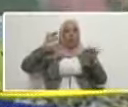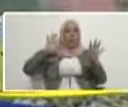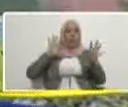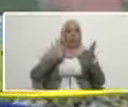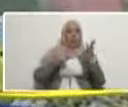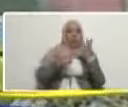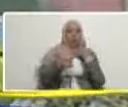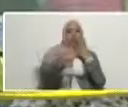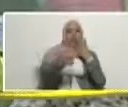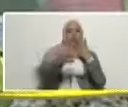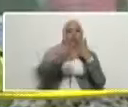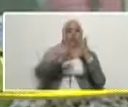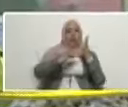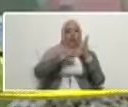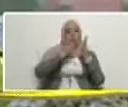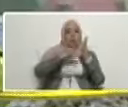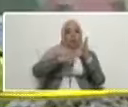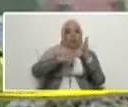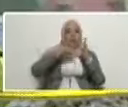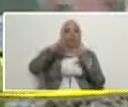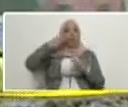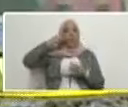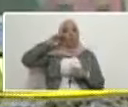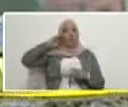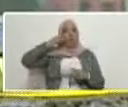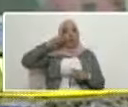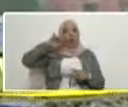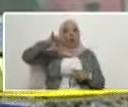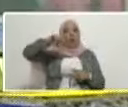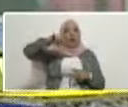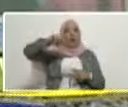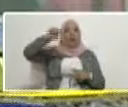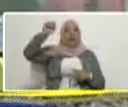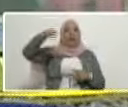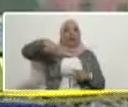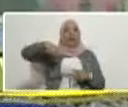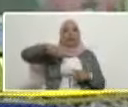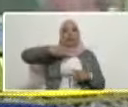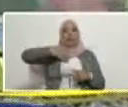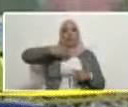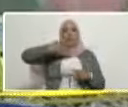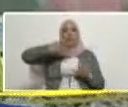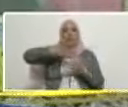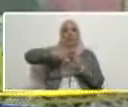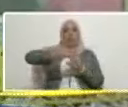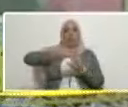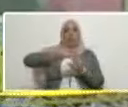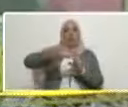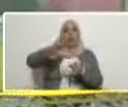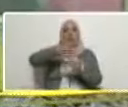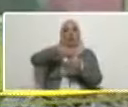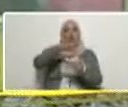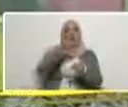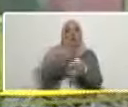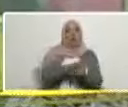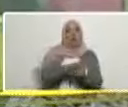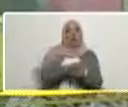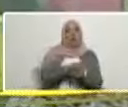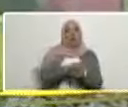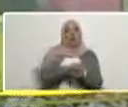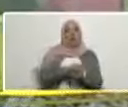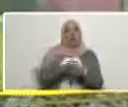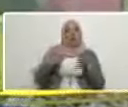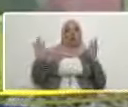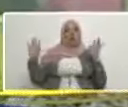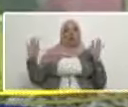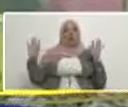en redes. Todos podemos, ¿verdad? Es así. Yo, por ejemplo, llegué ahora a Coro y todo el mundo,